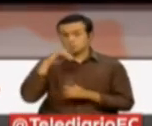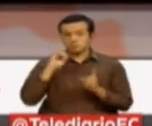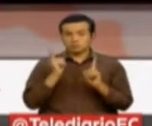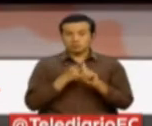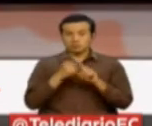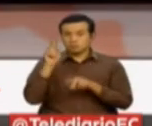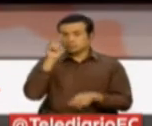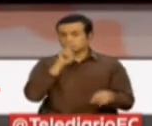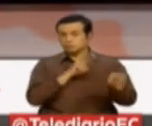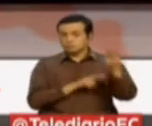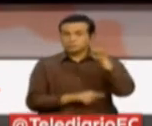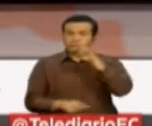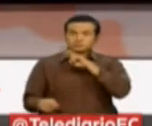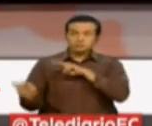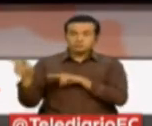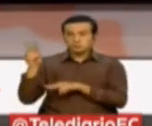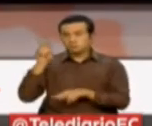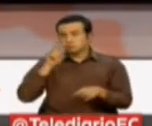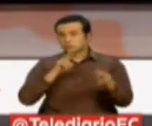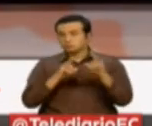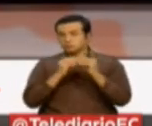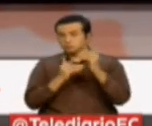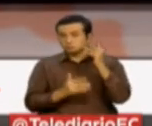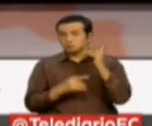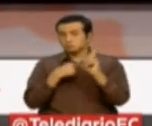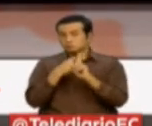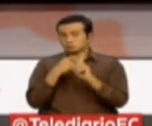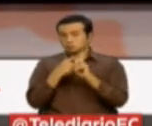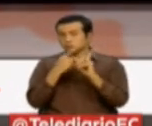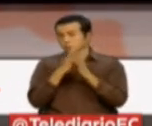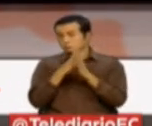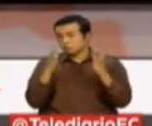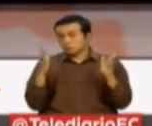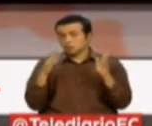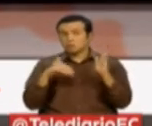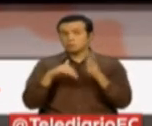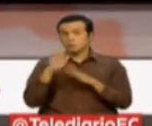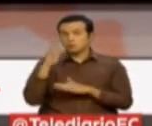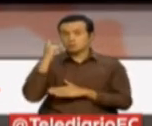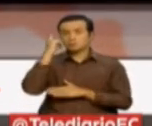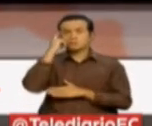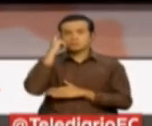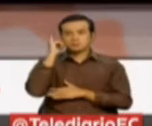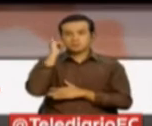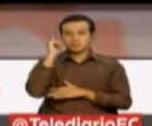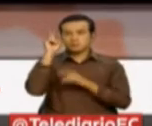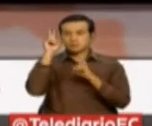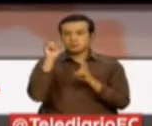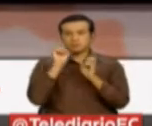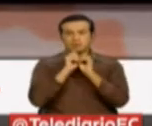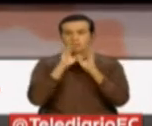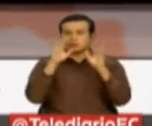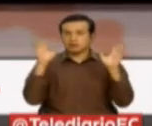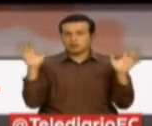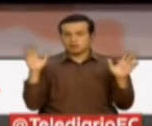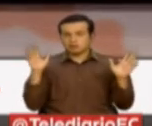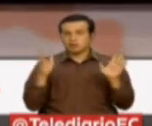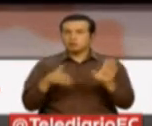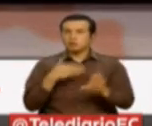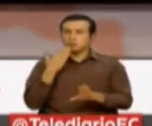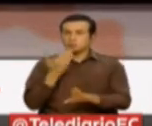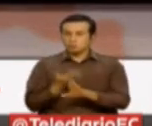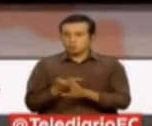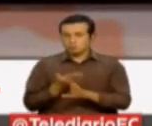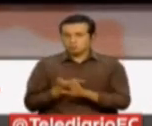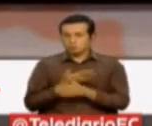primera evaluación insisto hemos visto que muchos de ellos son positivos pero sobre todo valoramos el contexto en general en el que se propone